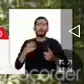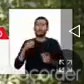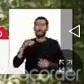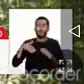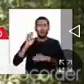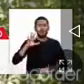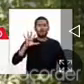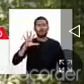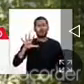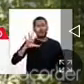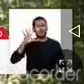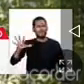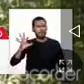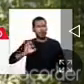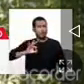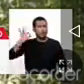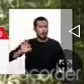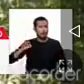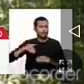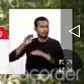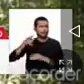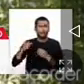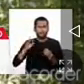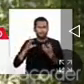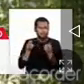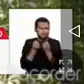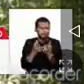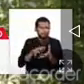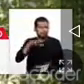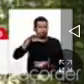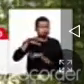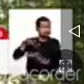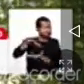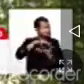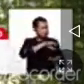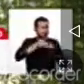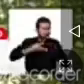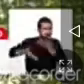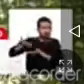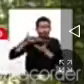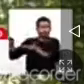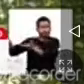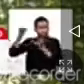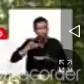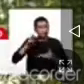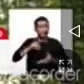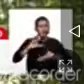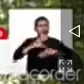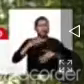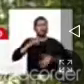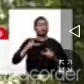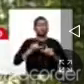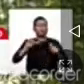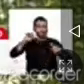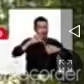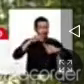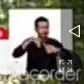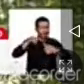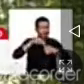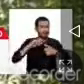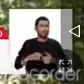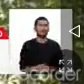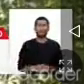del 55% del volumen de exportaciones e importaciones de América Latina y el Caribe, muy superior, por